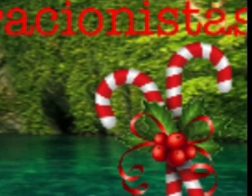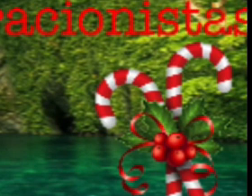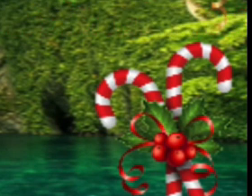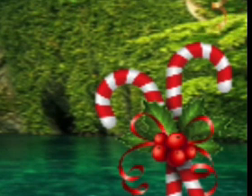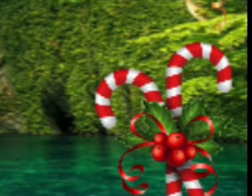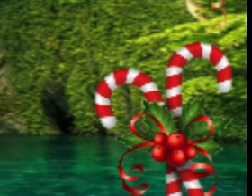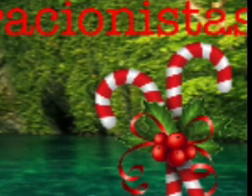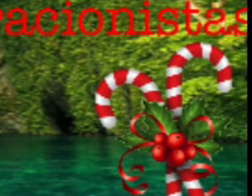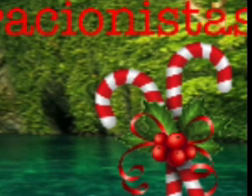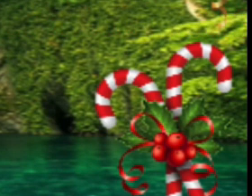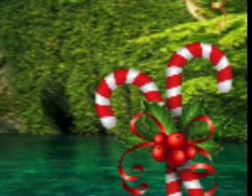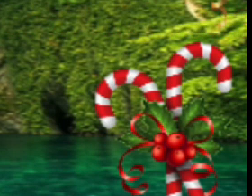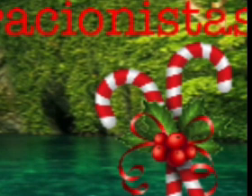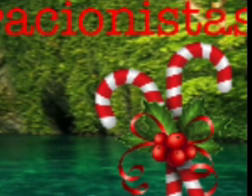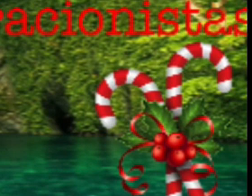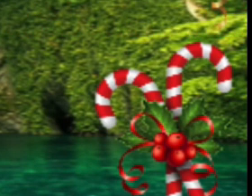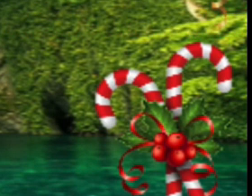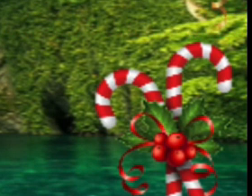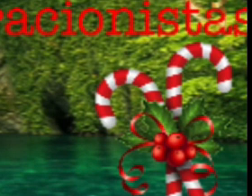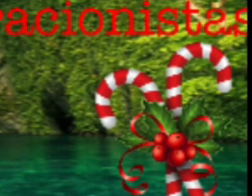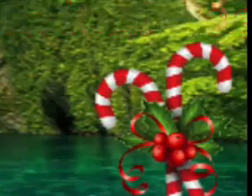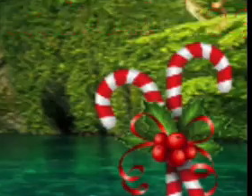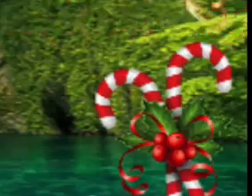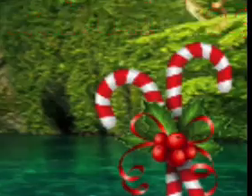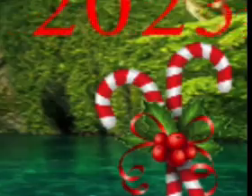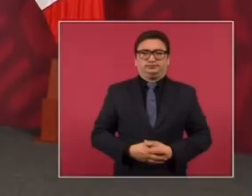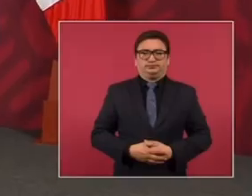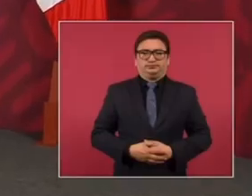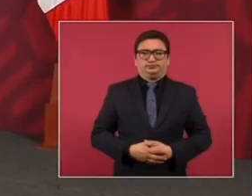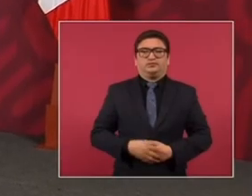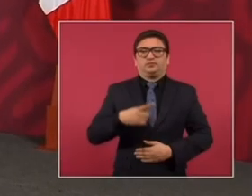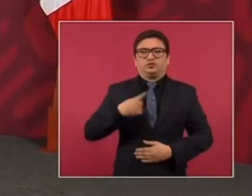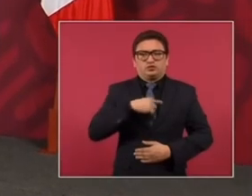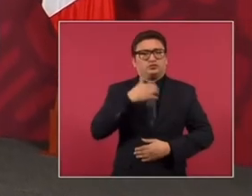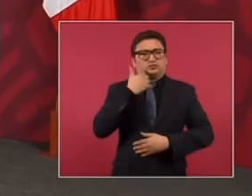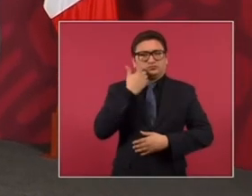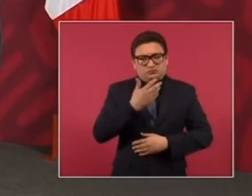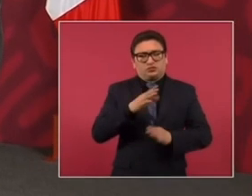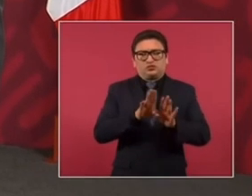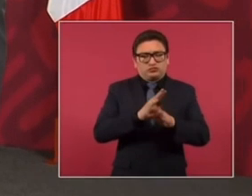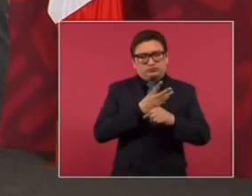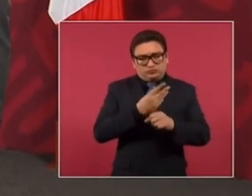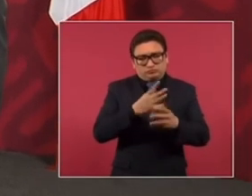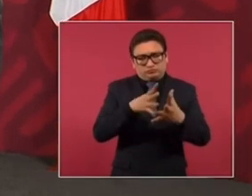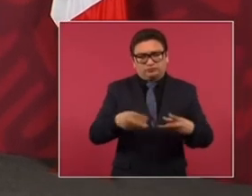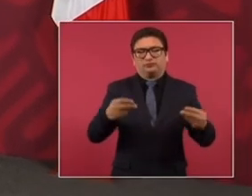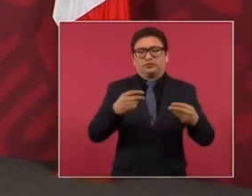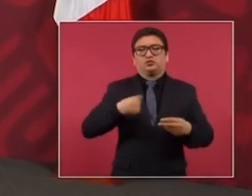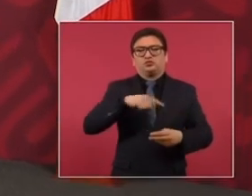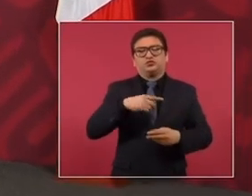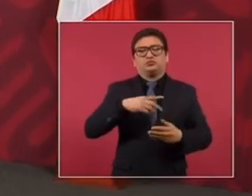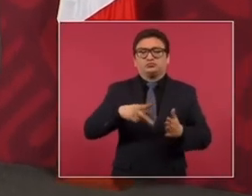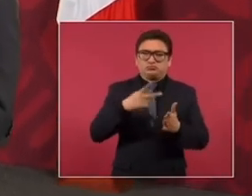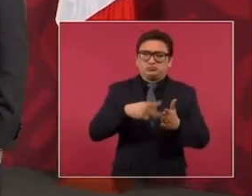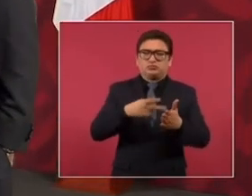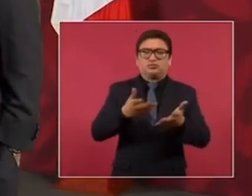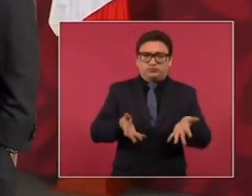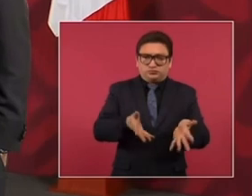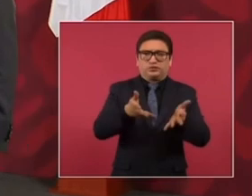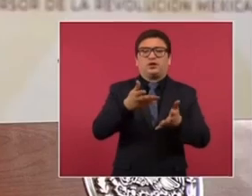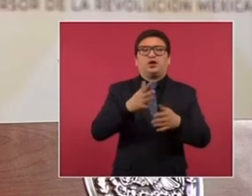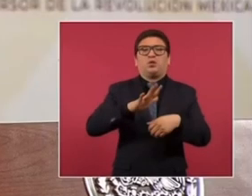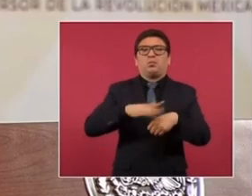sus seguidores. No más que se hacen tontos. De fondo, hemos insistido mucho en que se deben de atender